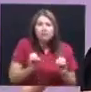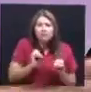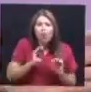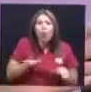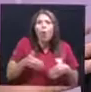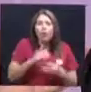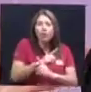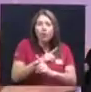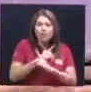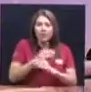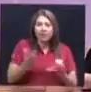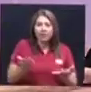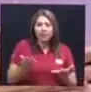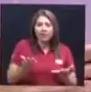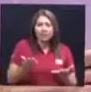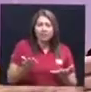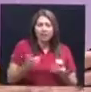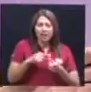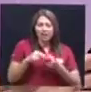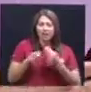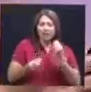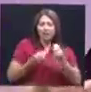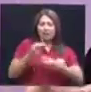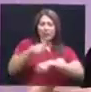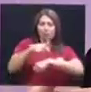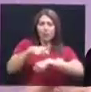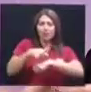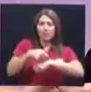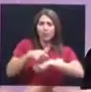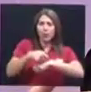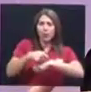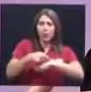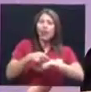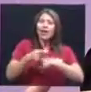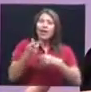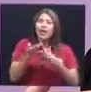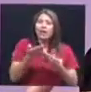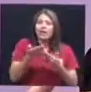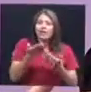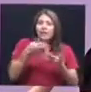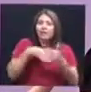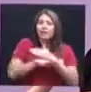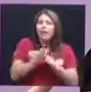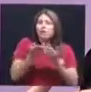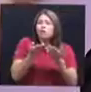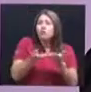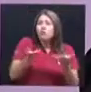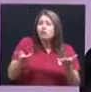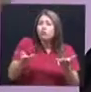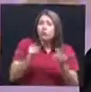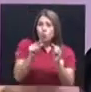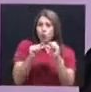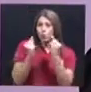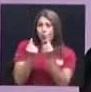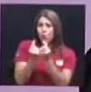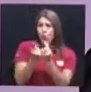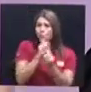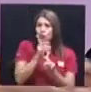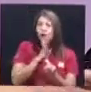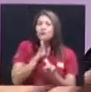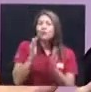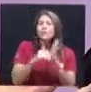pronto entraron unos unos recursos en en un grupo no estoy hablando de millones estoy